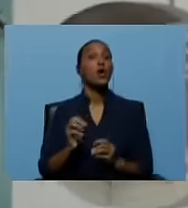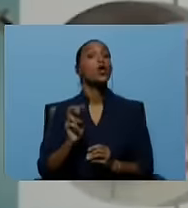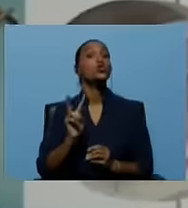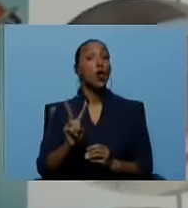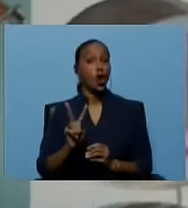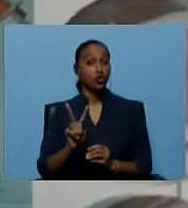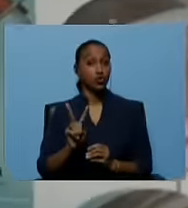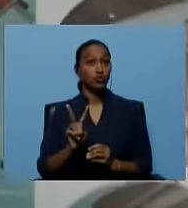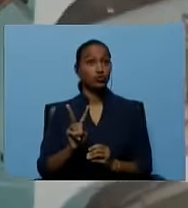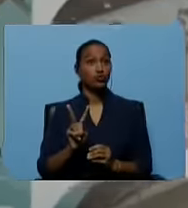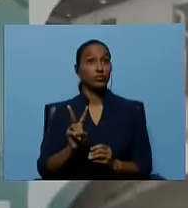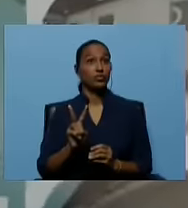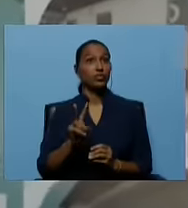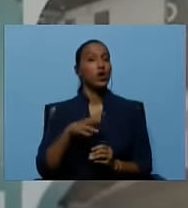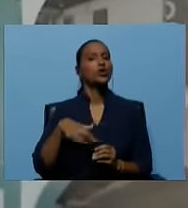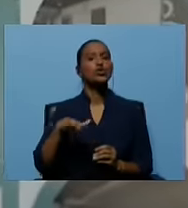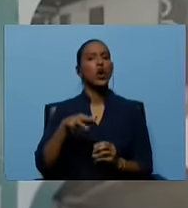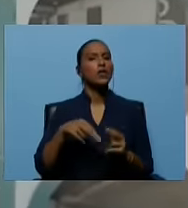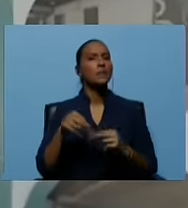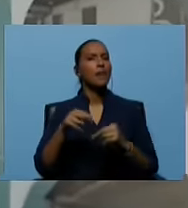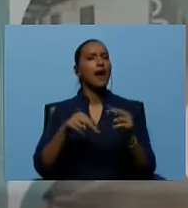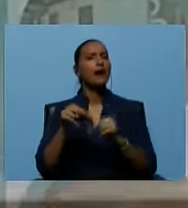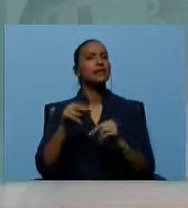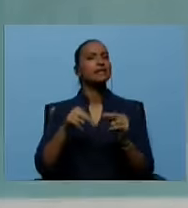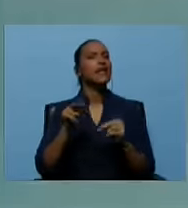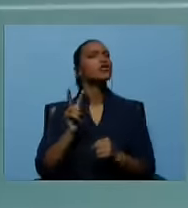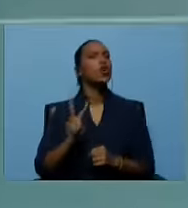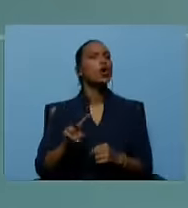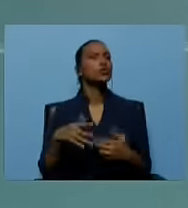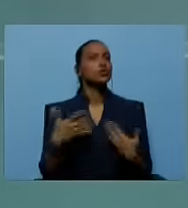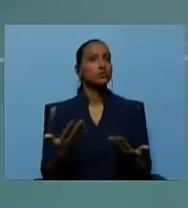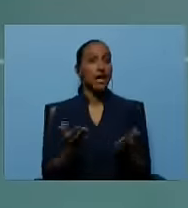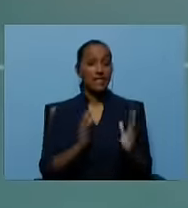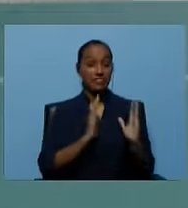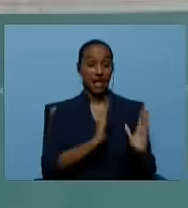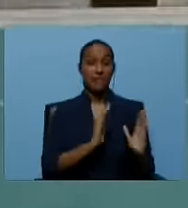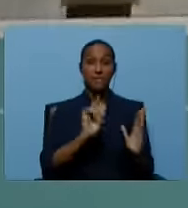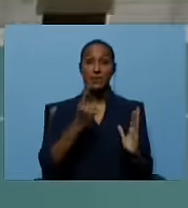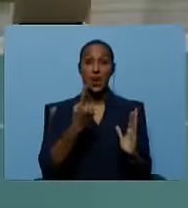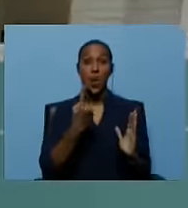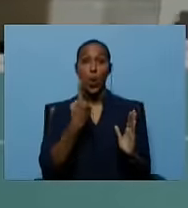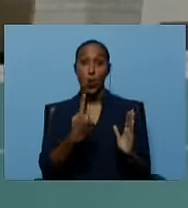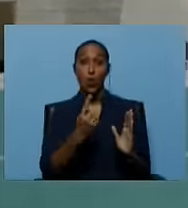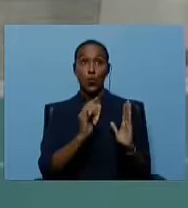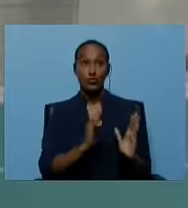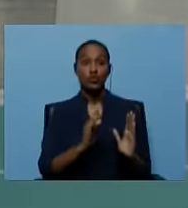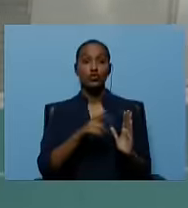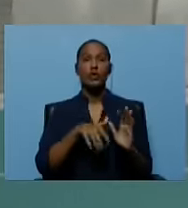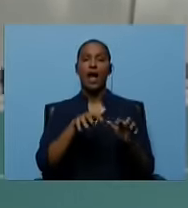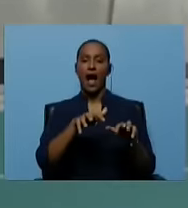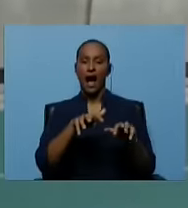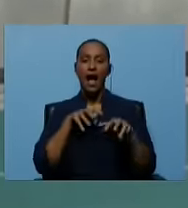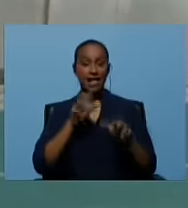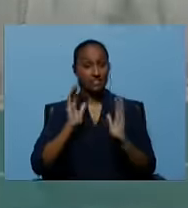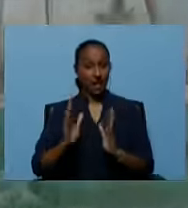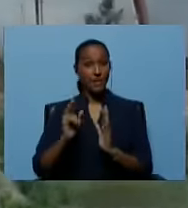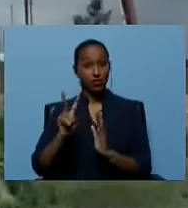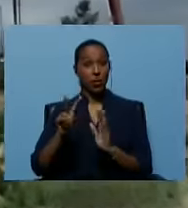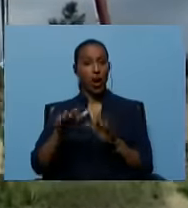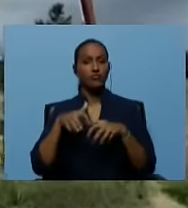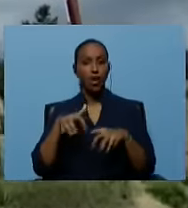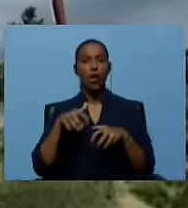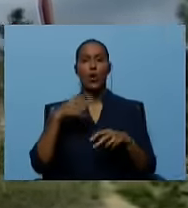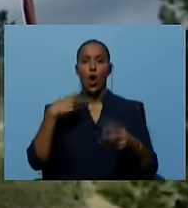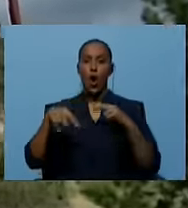¿Dónde vamos a construir la etapa 2? En la etapa 1. La etapa 2 contempla auditorio y comedor y el desarrollo del